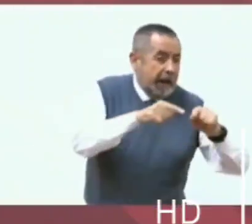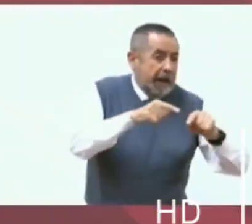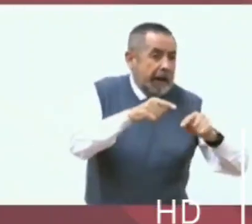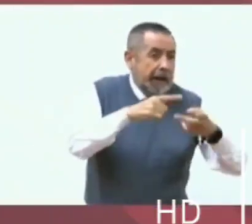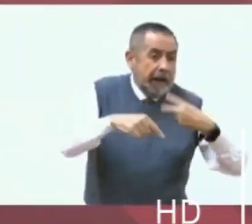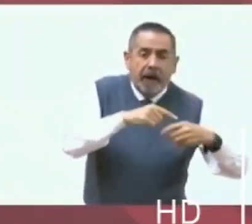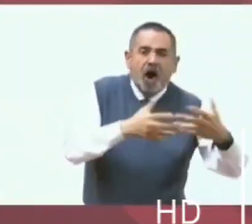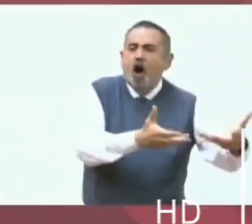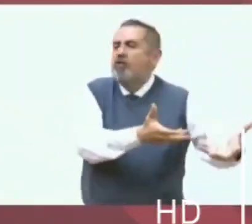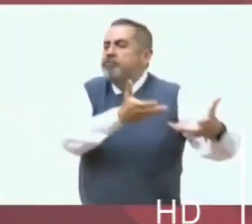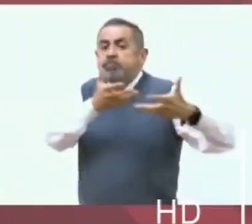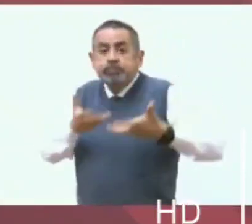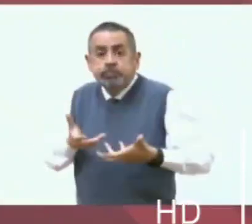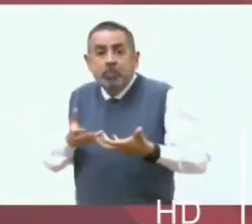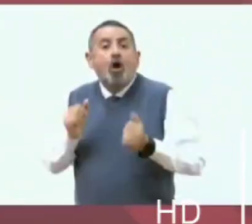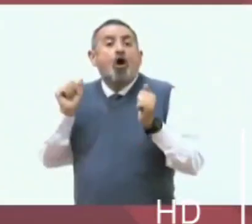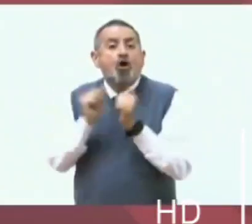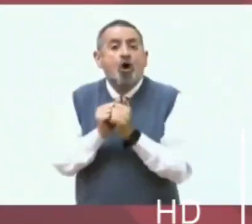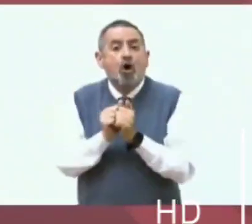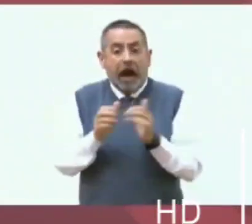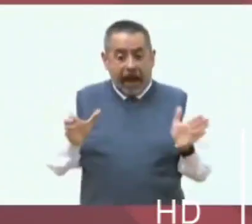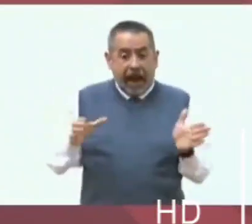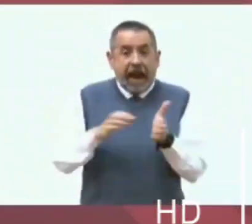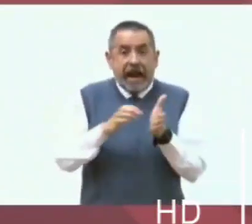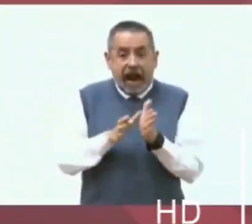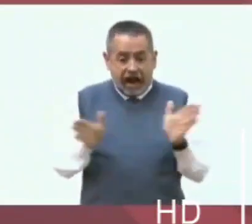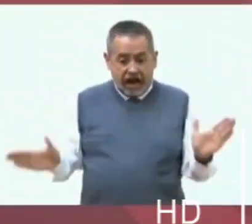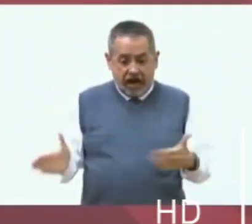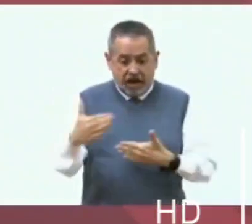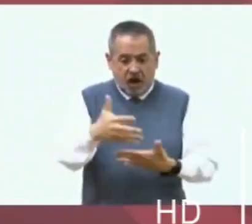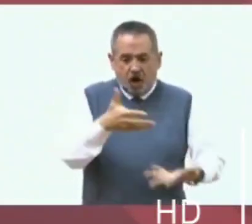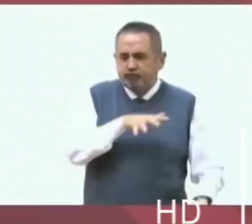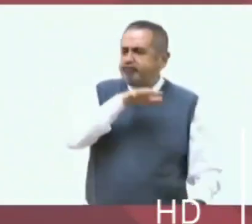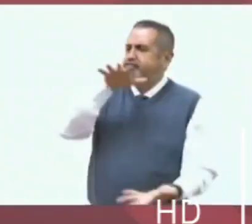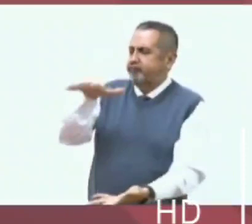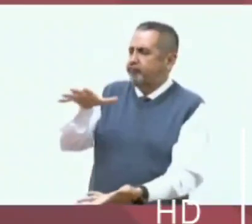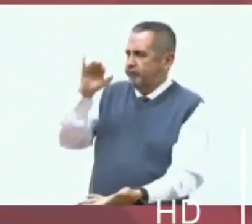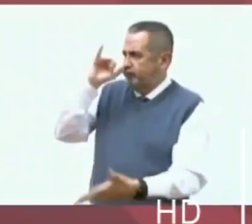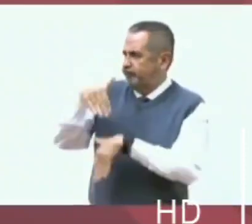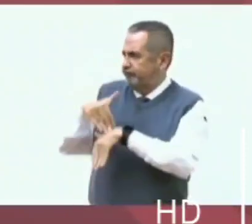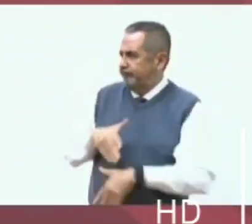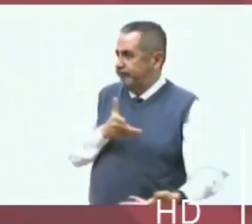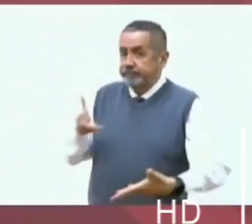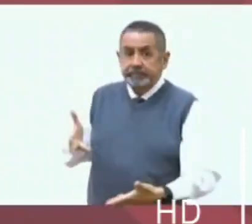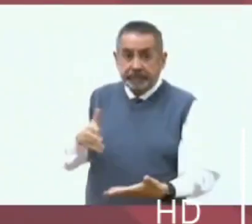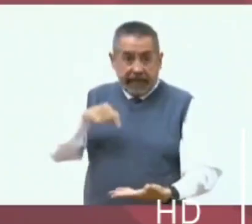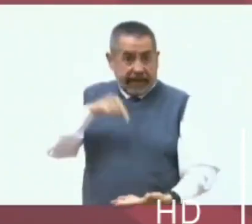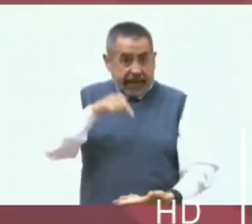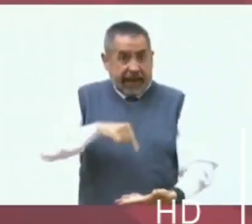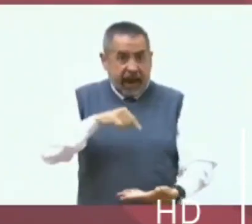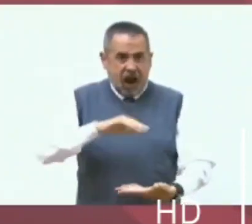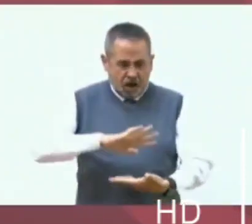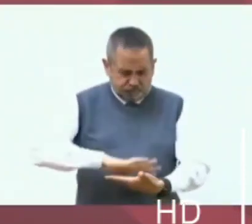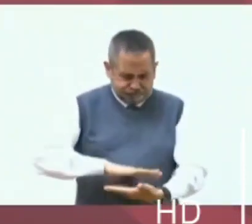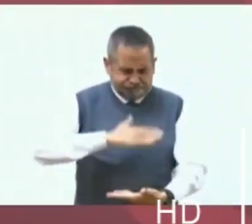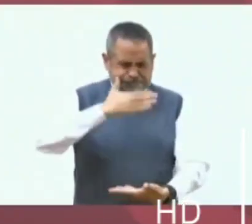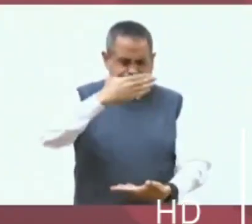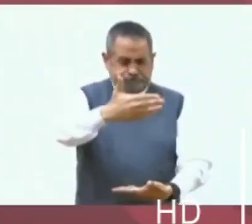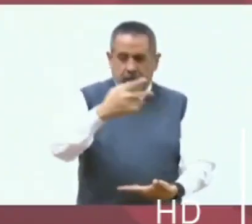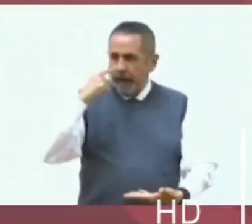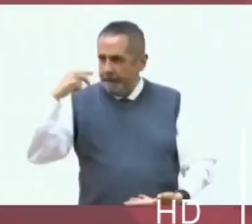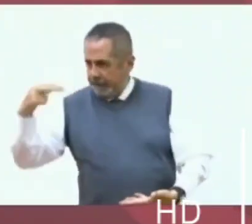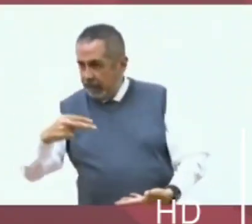rato regresó con una caja de latón y la entregó a su jefe. Este la abrió y le mostró